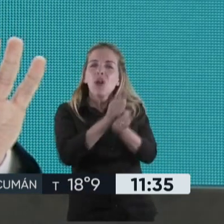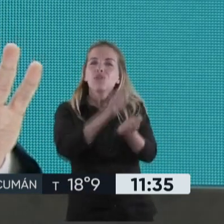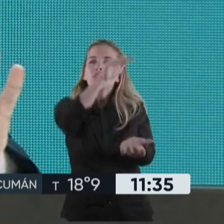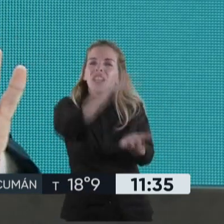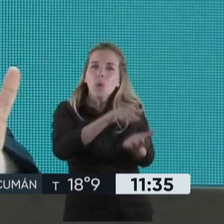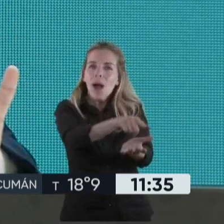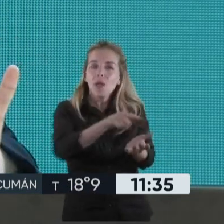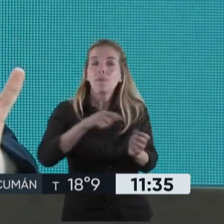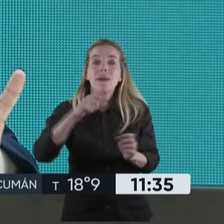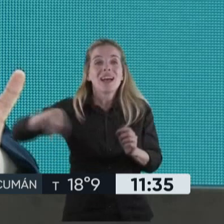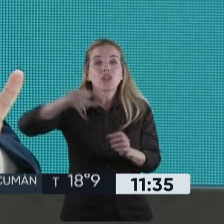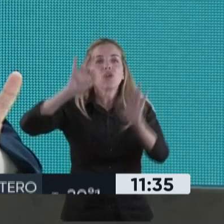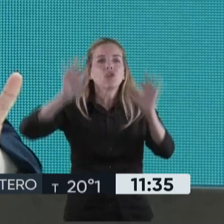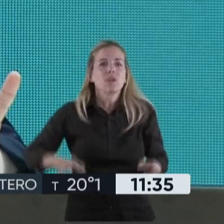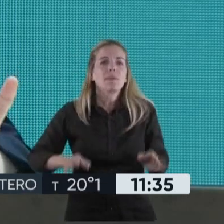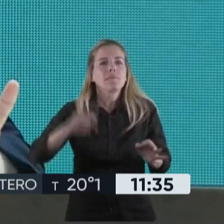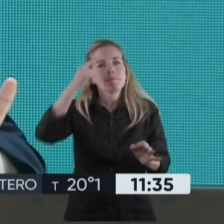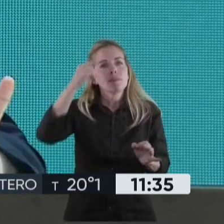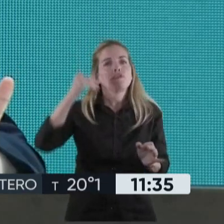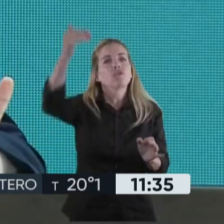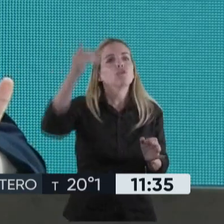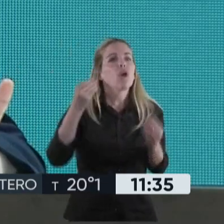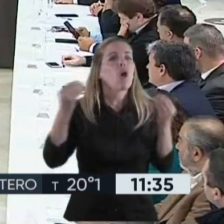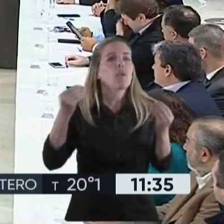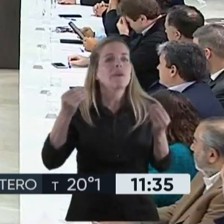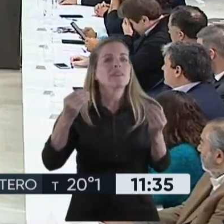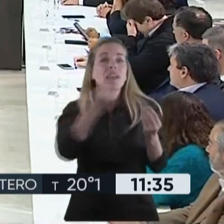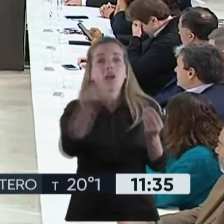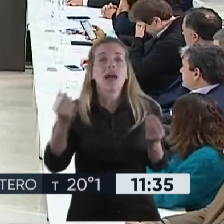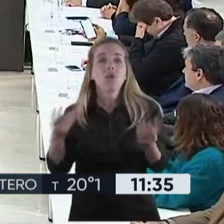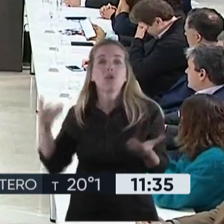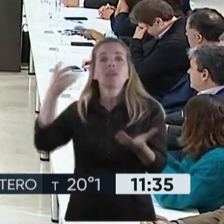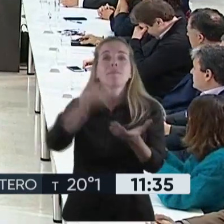certeza de cómo será el futuro en sus inversiones.